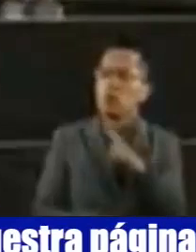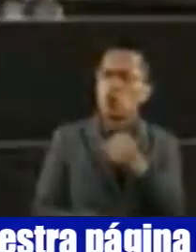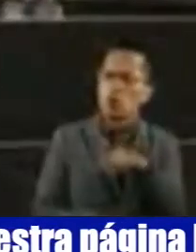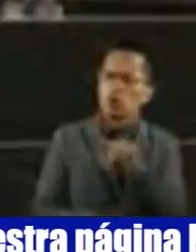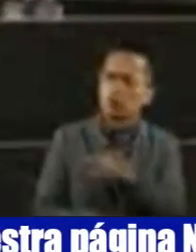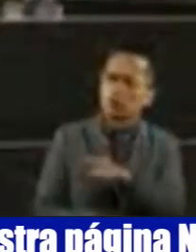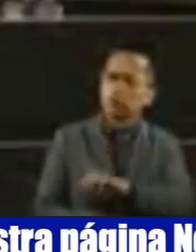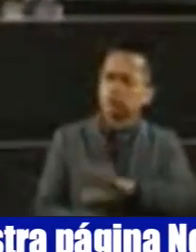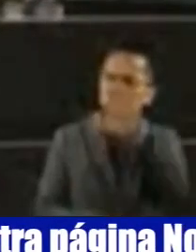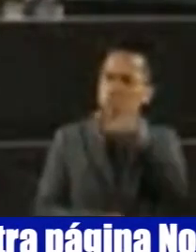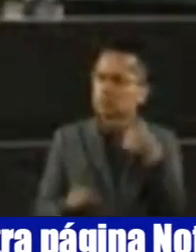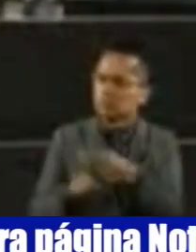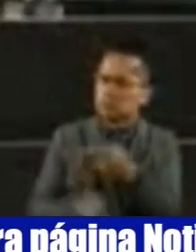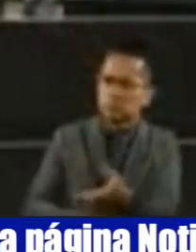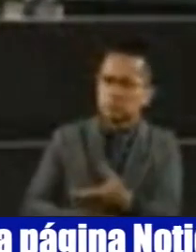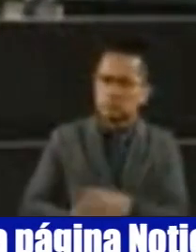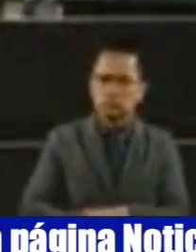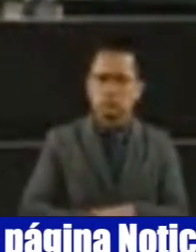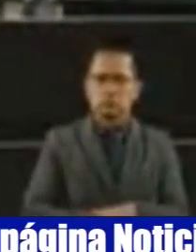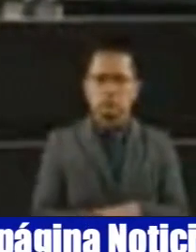objeto?